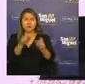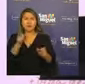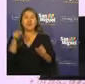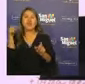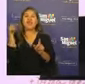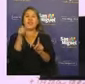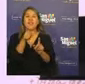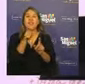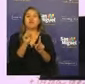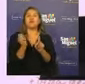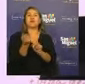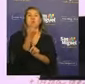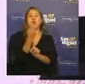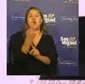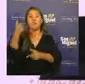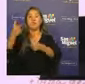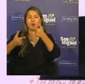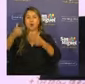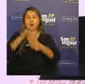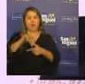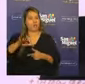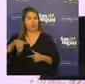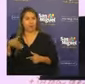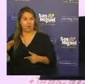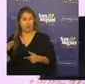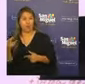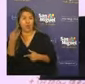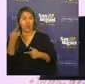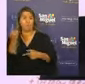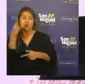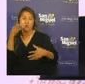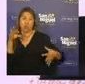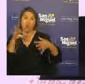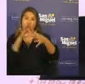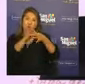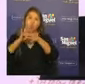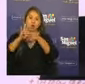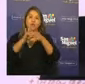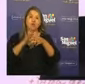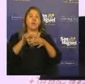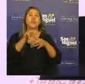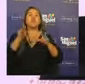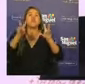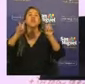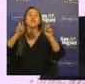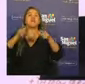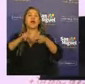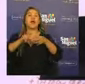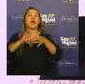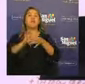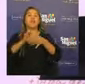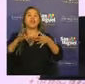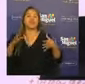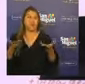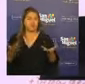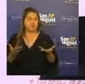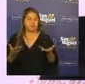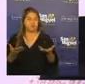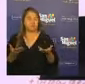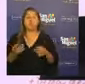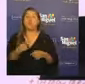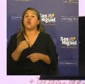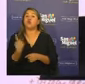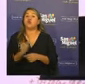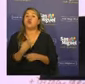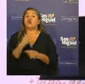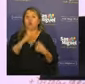la política después. Lo que nos une primero y lo que nos divide después. Segundo, nosotros como gobierno